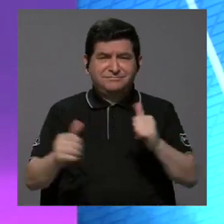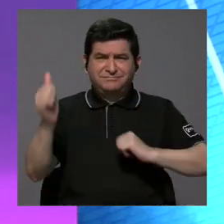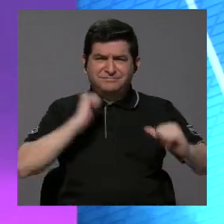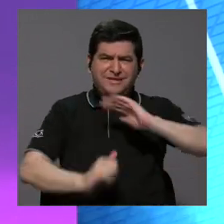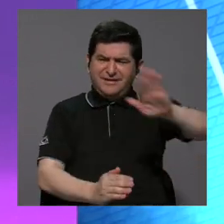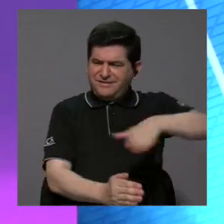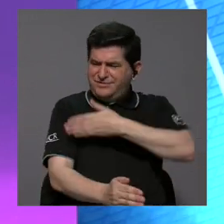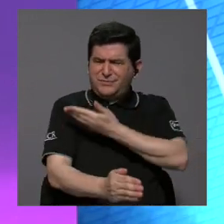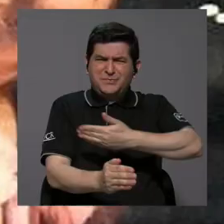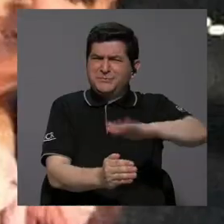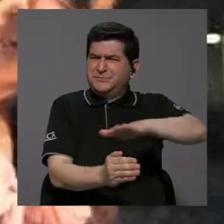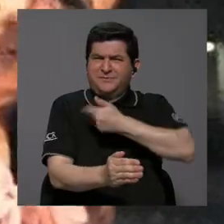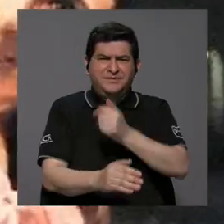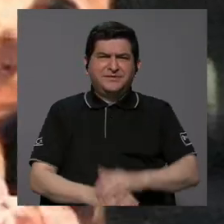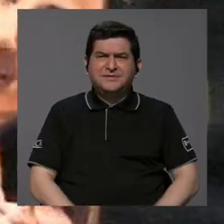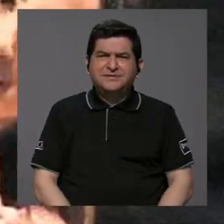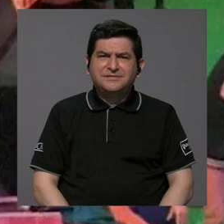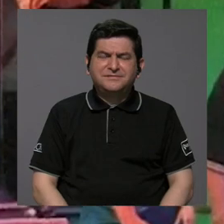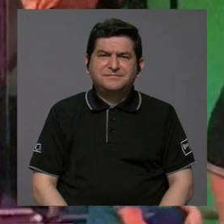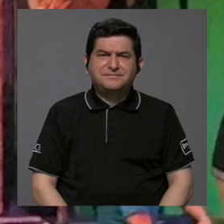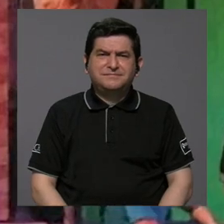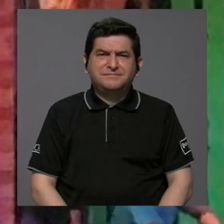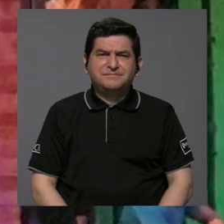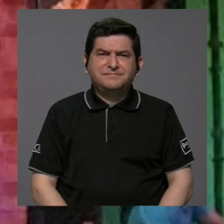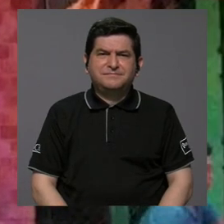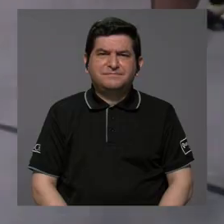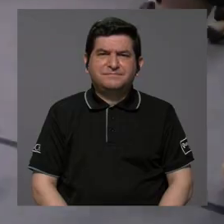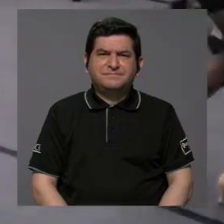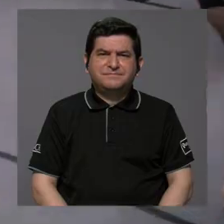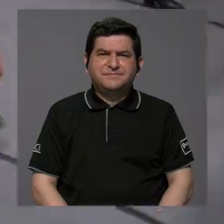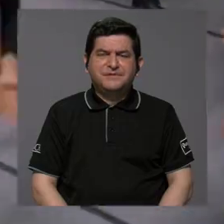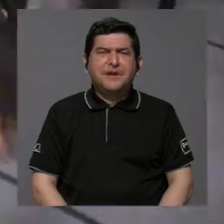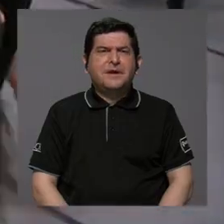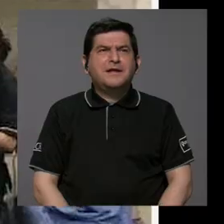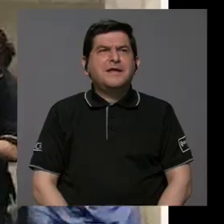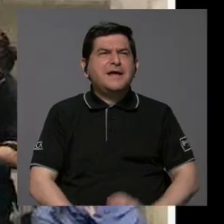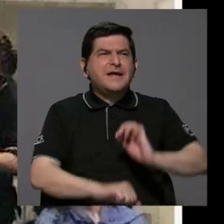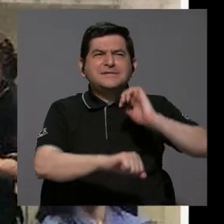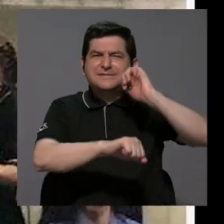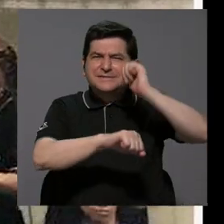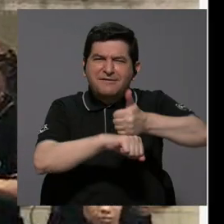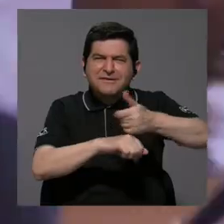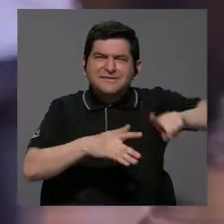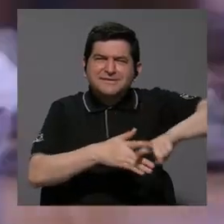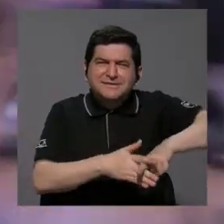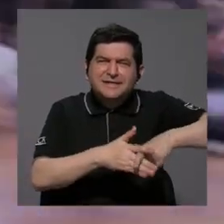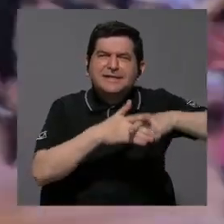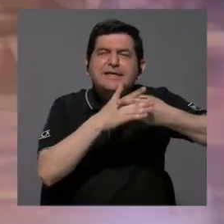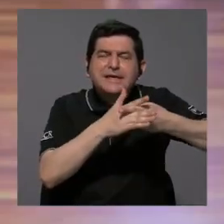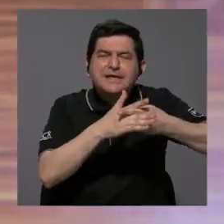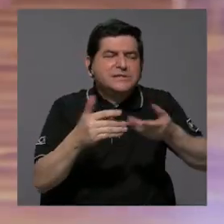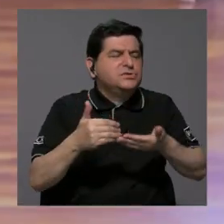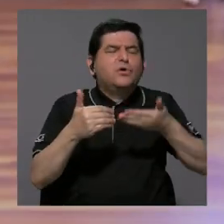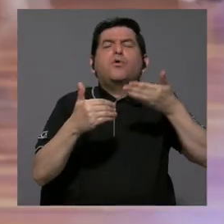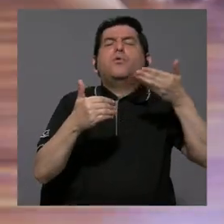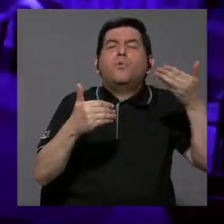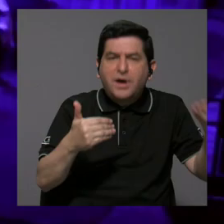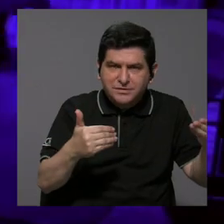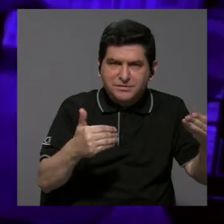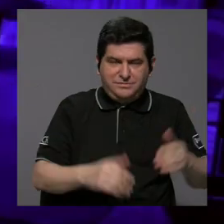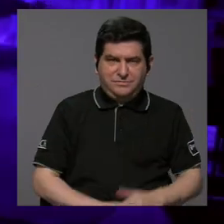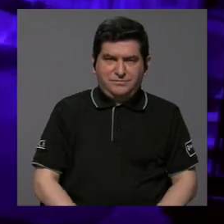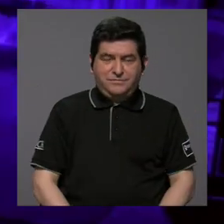teatro musical qué es lo que podría definirse como los inicios o cuando es más bien